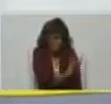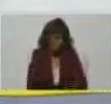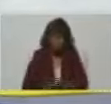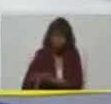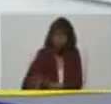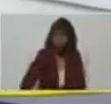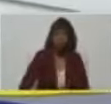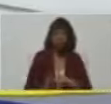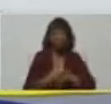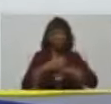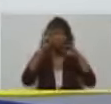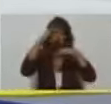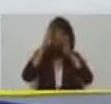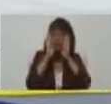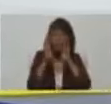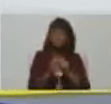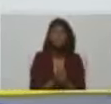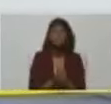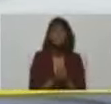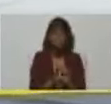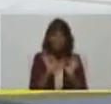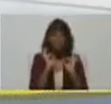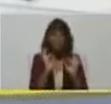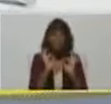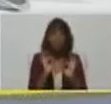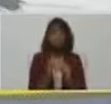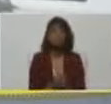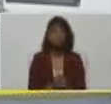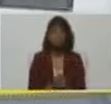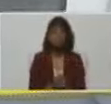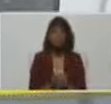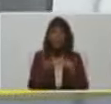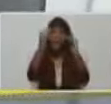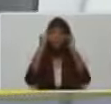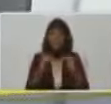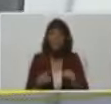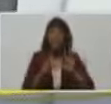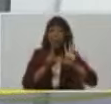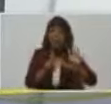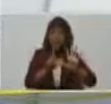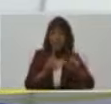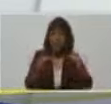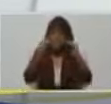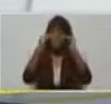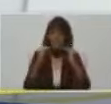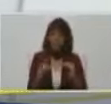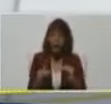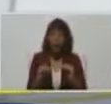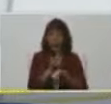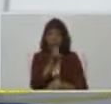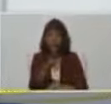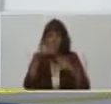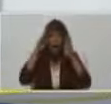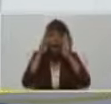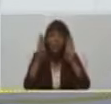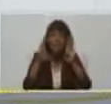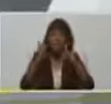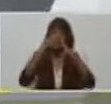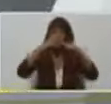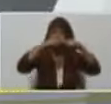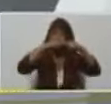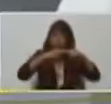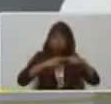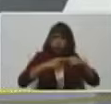primer nivel mundial, ¿verdad? El piso 6 es la unidad de cuidados